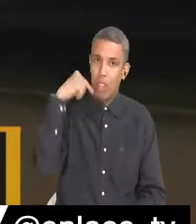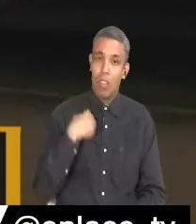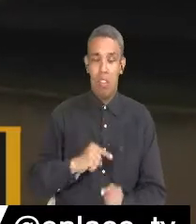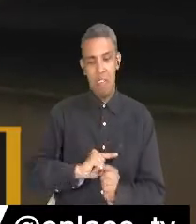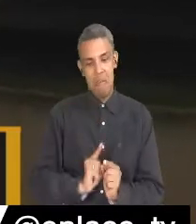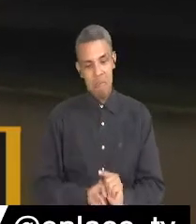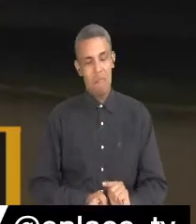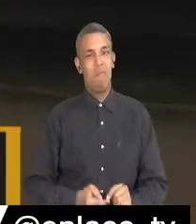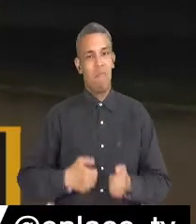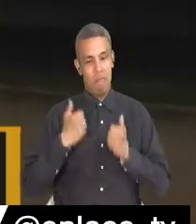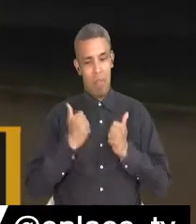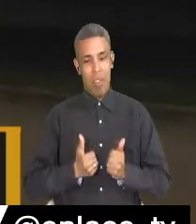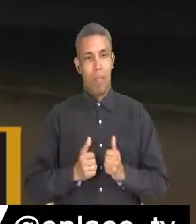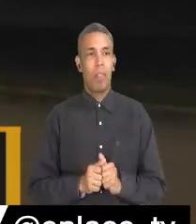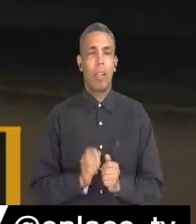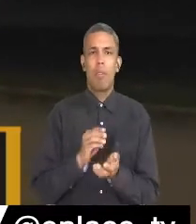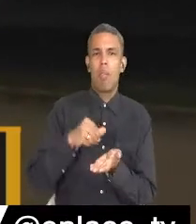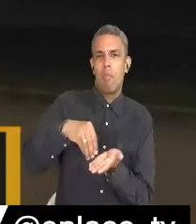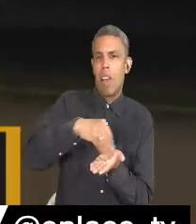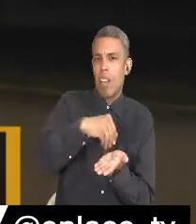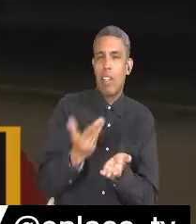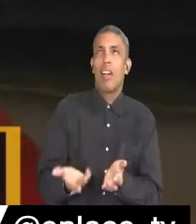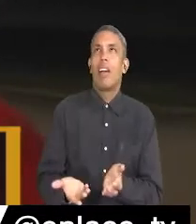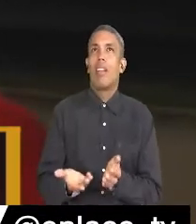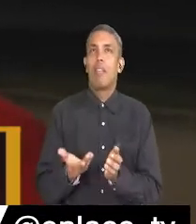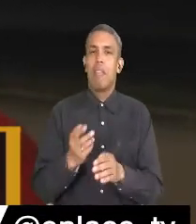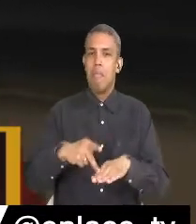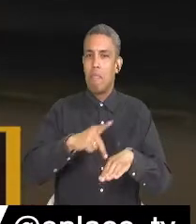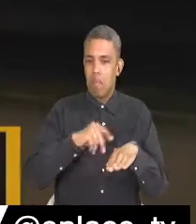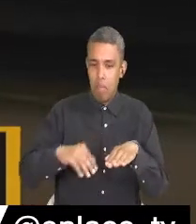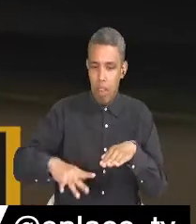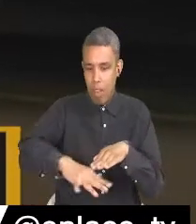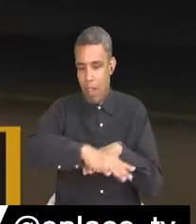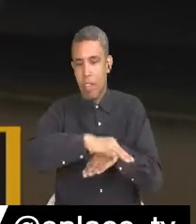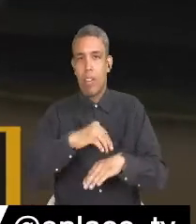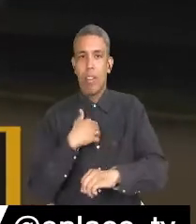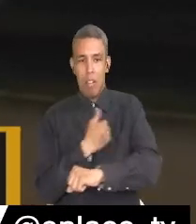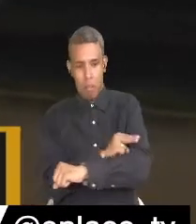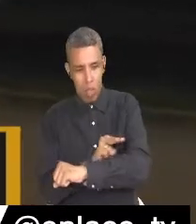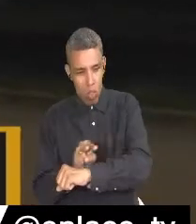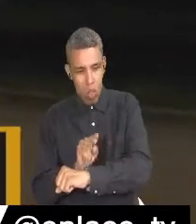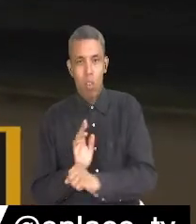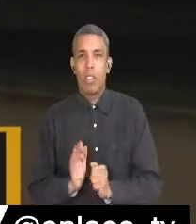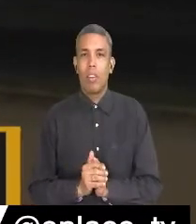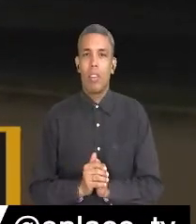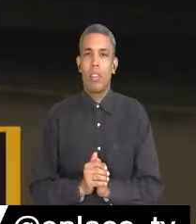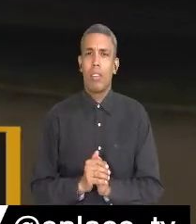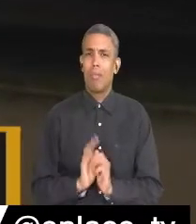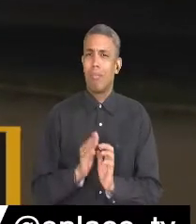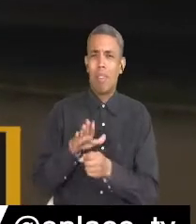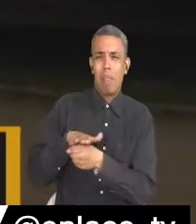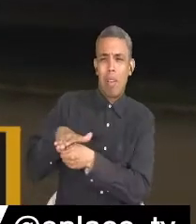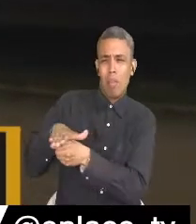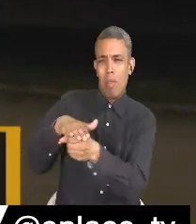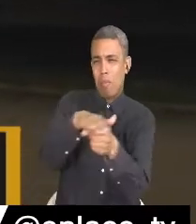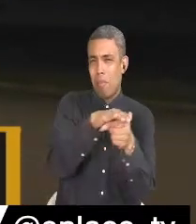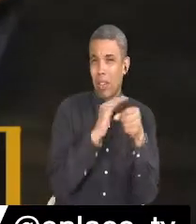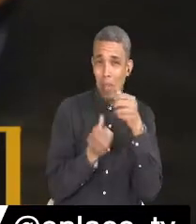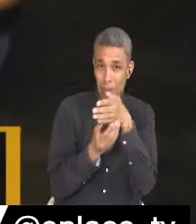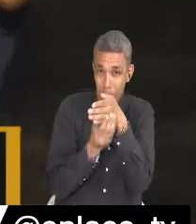menos del barrio El Arenal, La Victoria, El Dorado, Las Playas, todos esos barrios que de verdad aquí en Barranca son un poquito de bajo